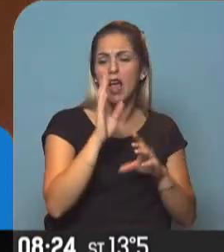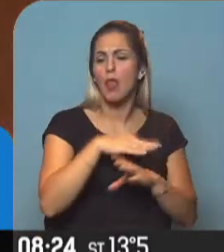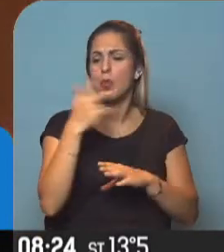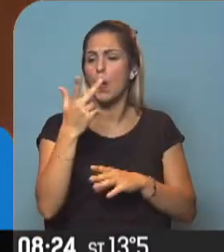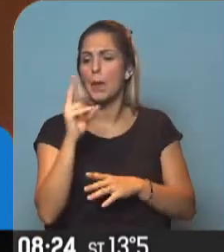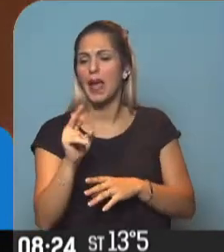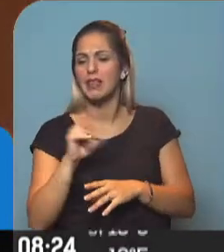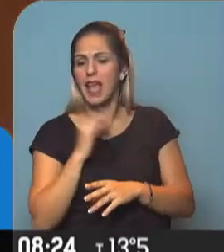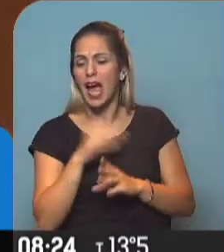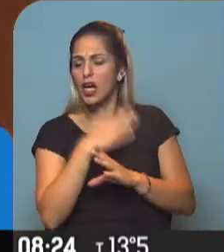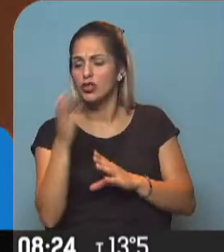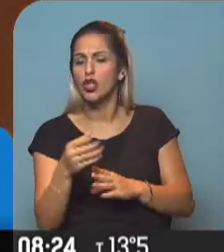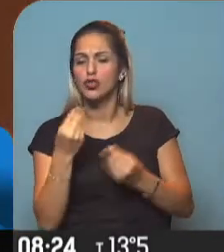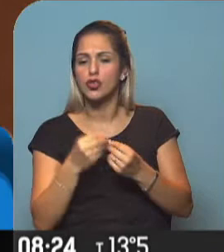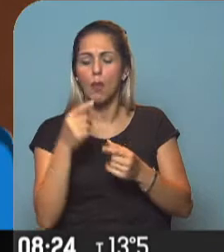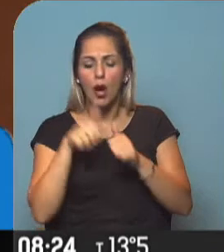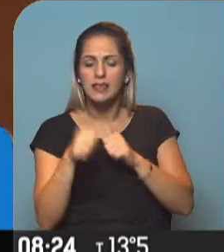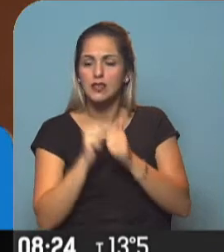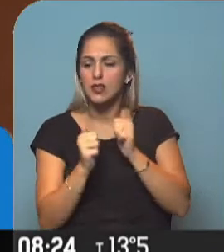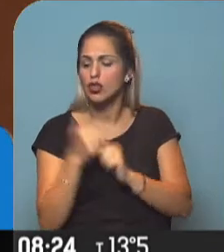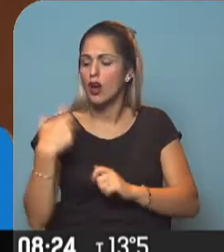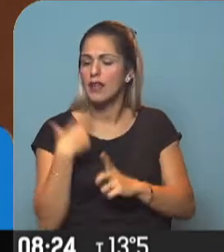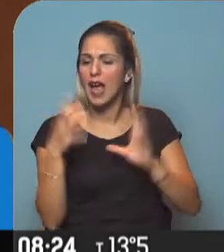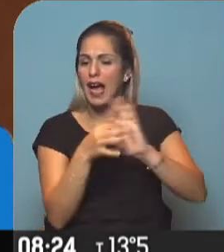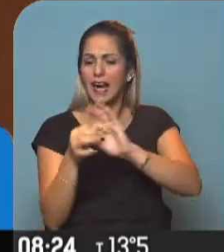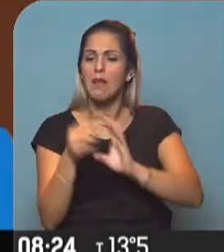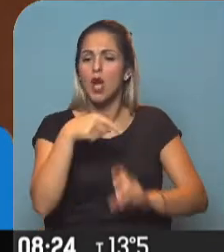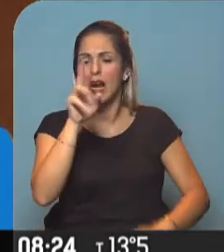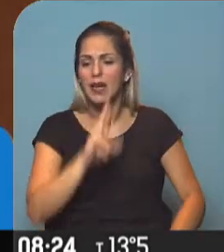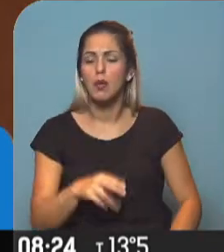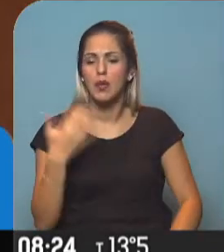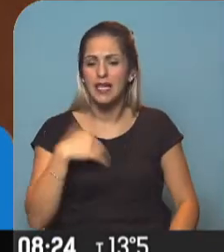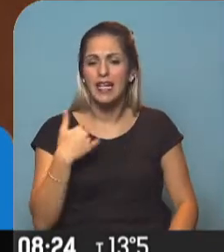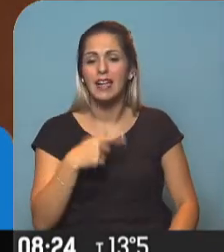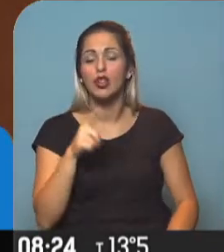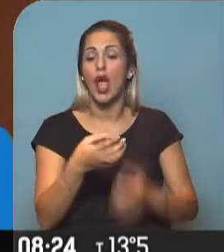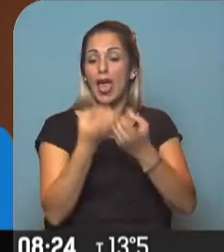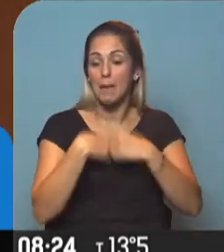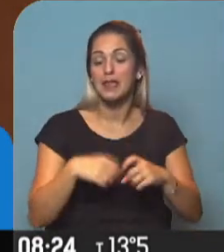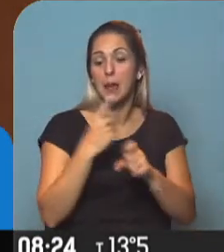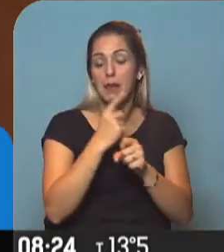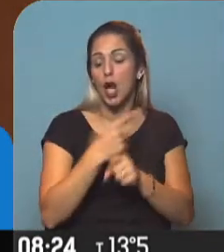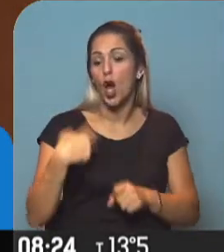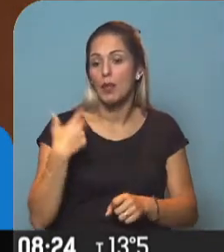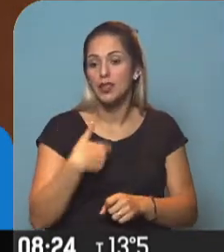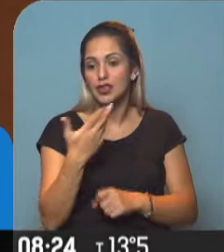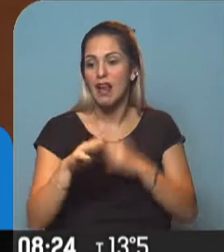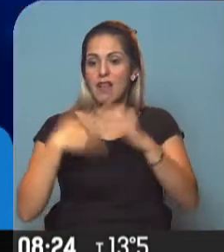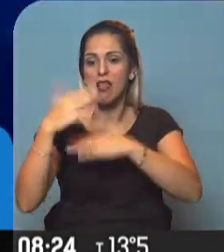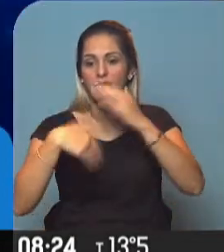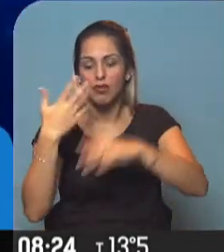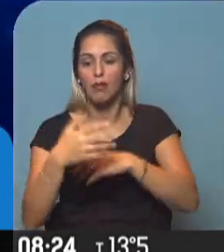poner en marcha esta historia se indica en la república argentina con mutualidades al comienzo casero con sindicatos después